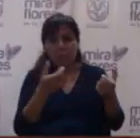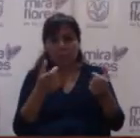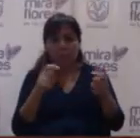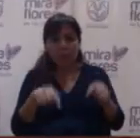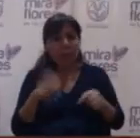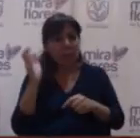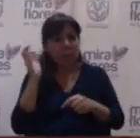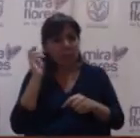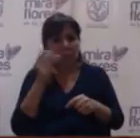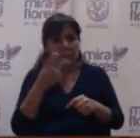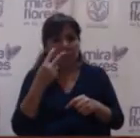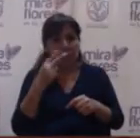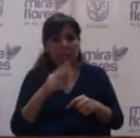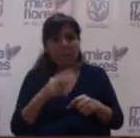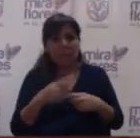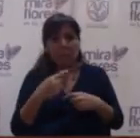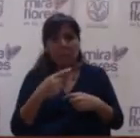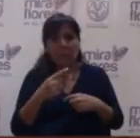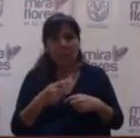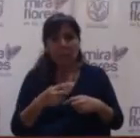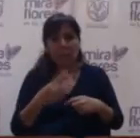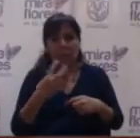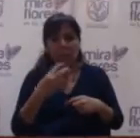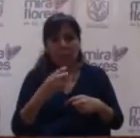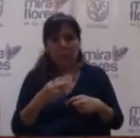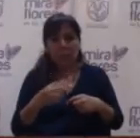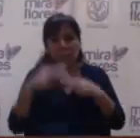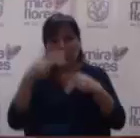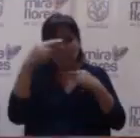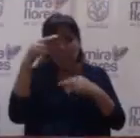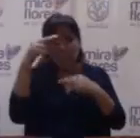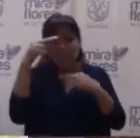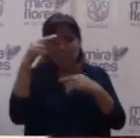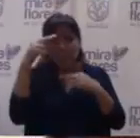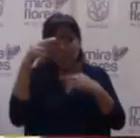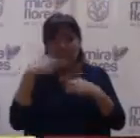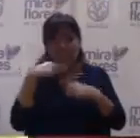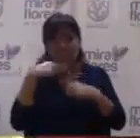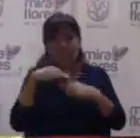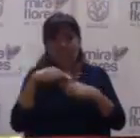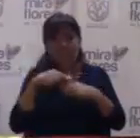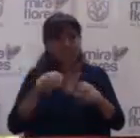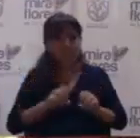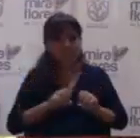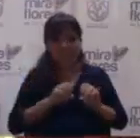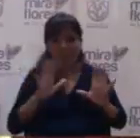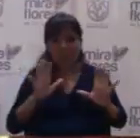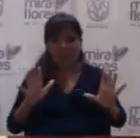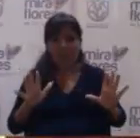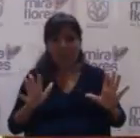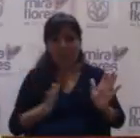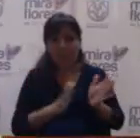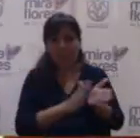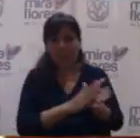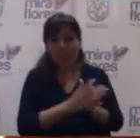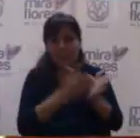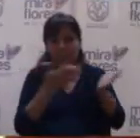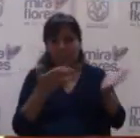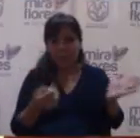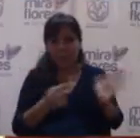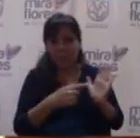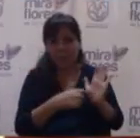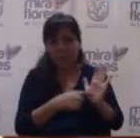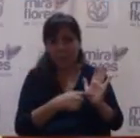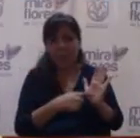usted lee Pulimetro, va a encontrar una noticia donde se señala con toda claridad lo que es este plan